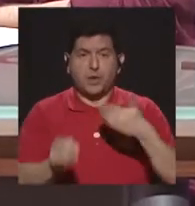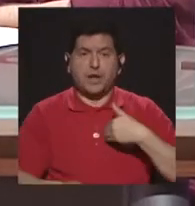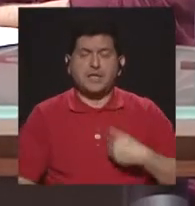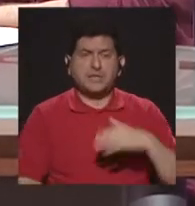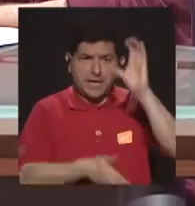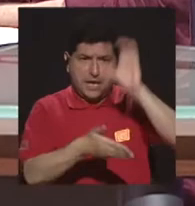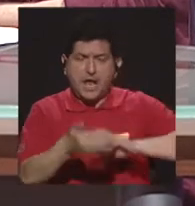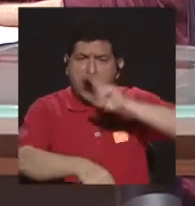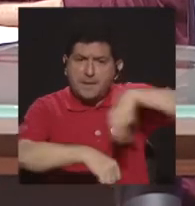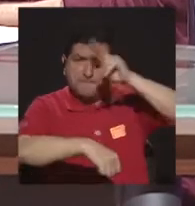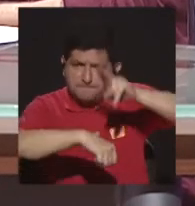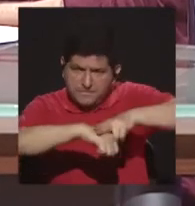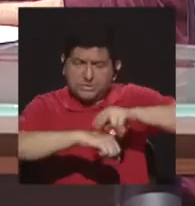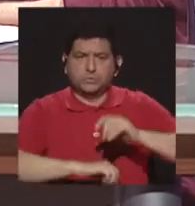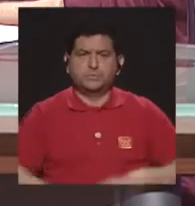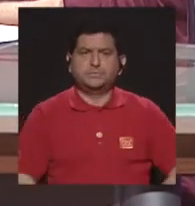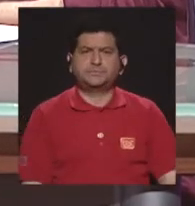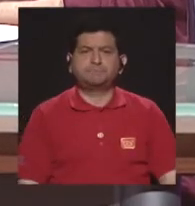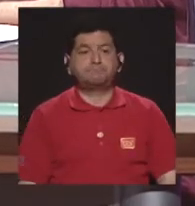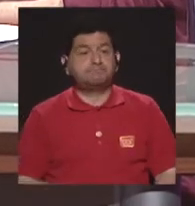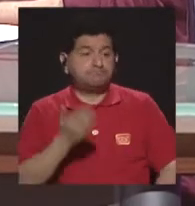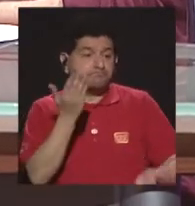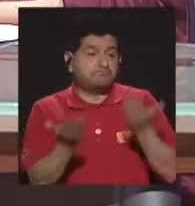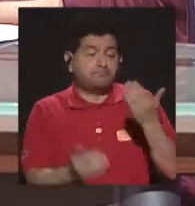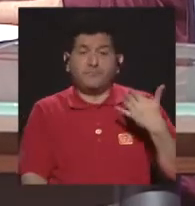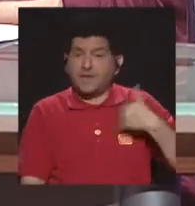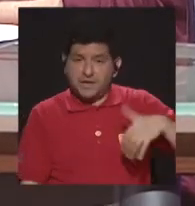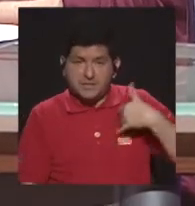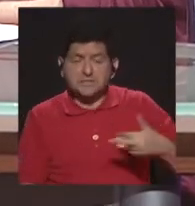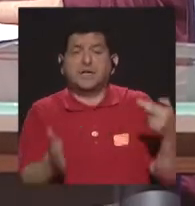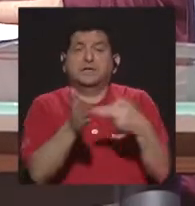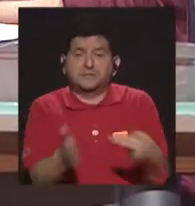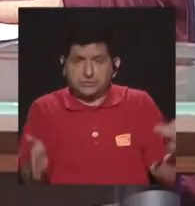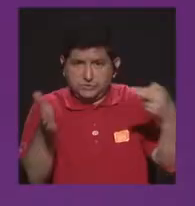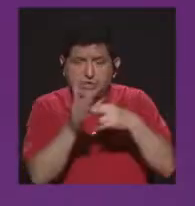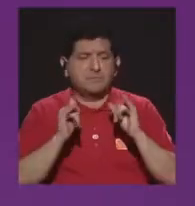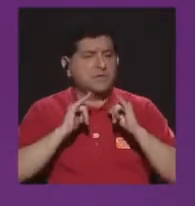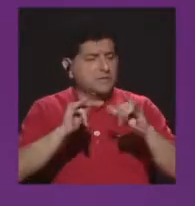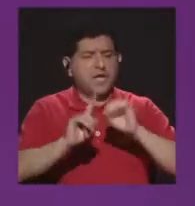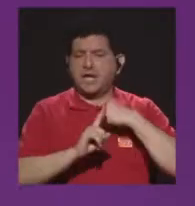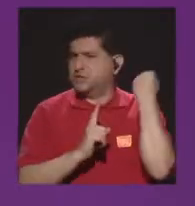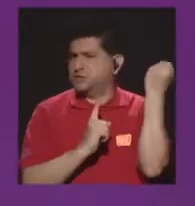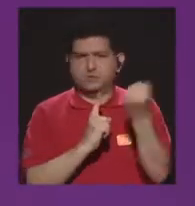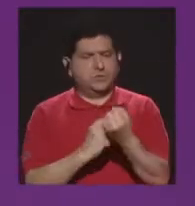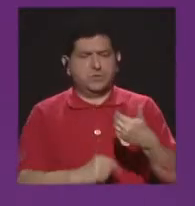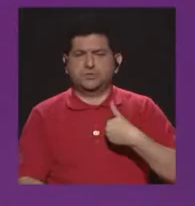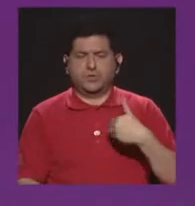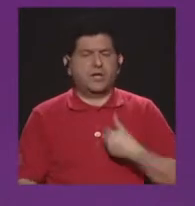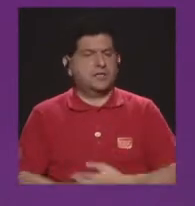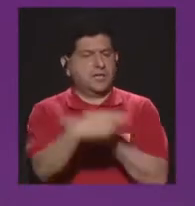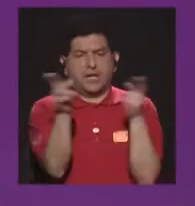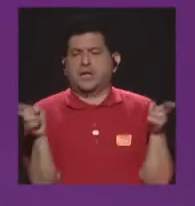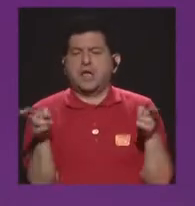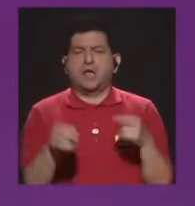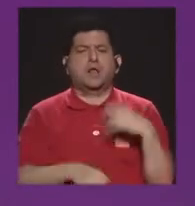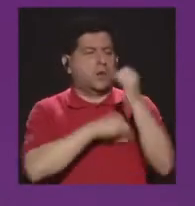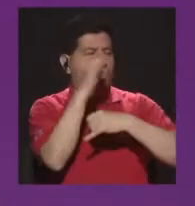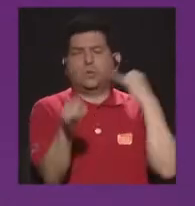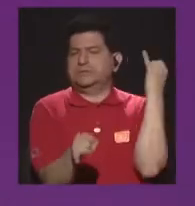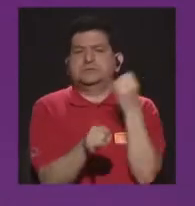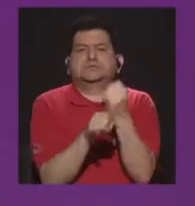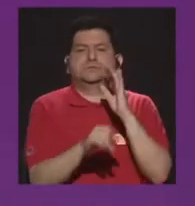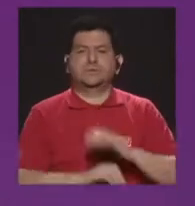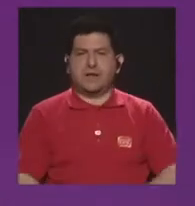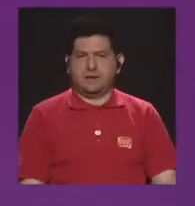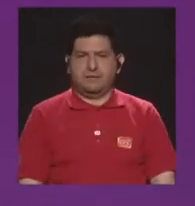capítulos nacionales. Y, digamos, en Argentina se repitió la misma situación que a nivel regional e internacional, que es